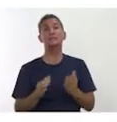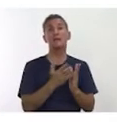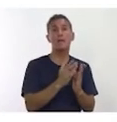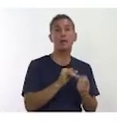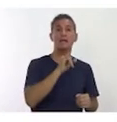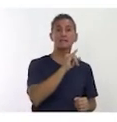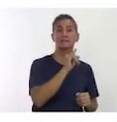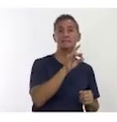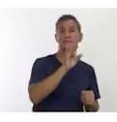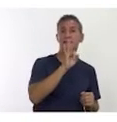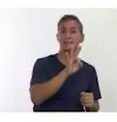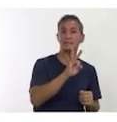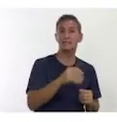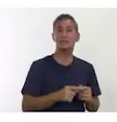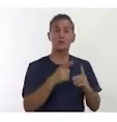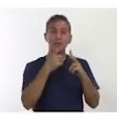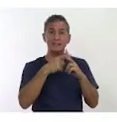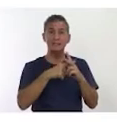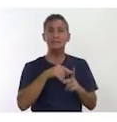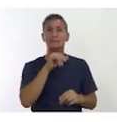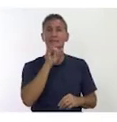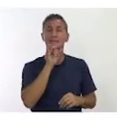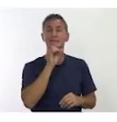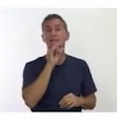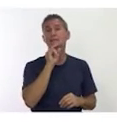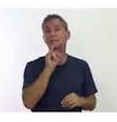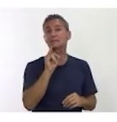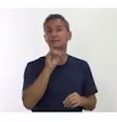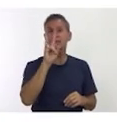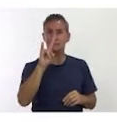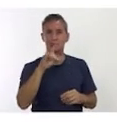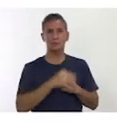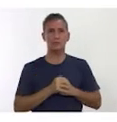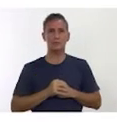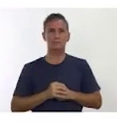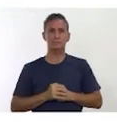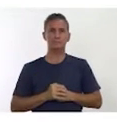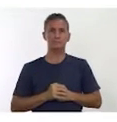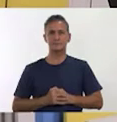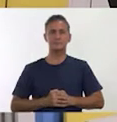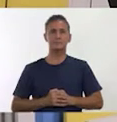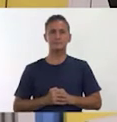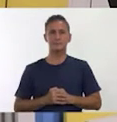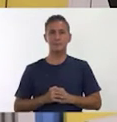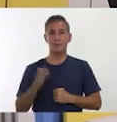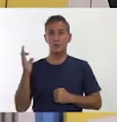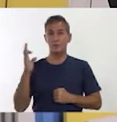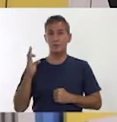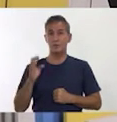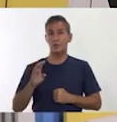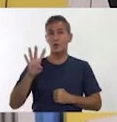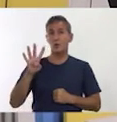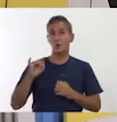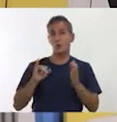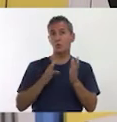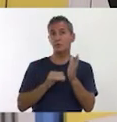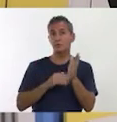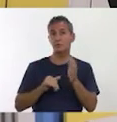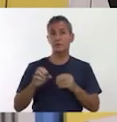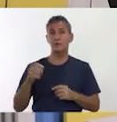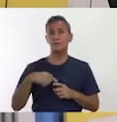al 16 de la página 68 y 69. Física, cuarto semestre